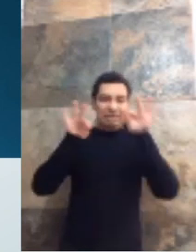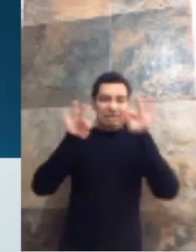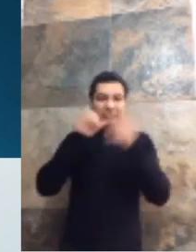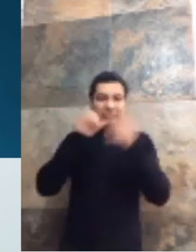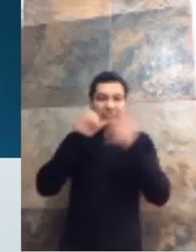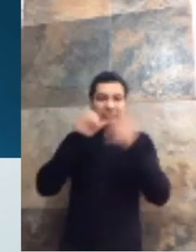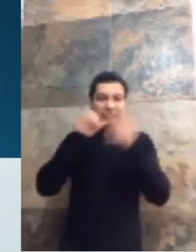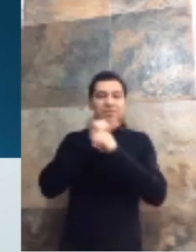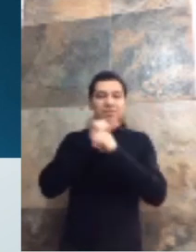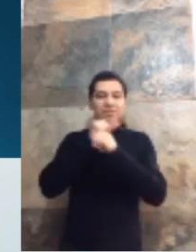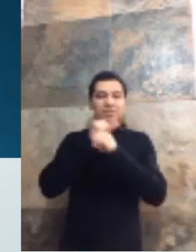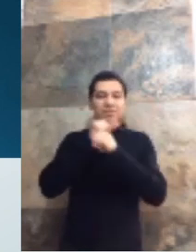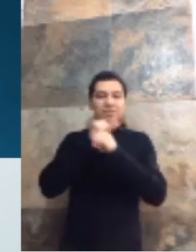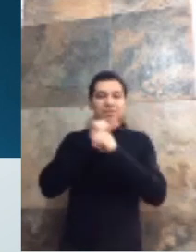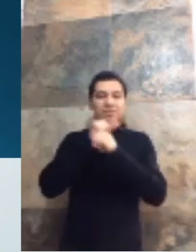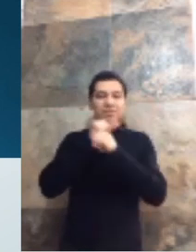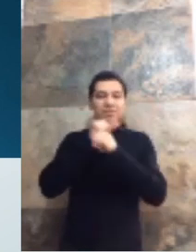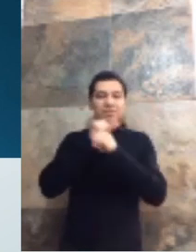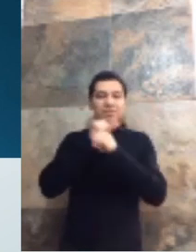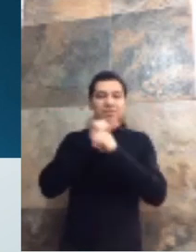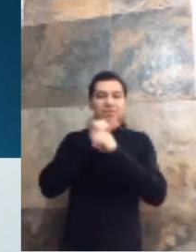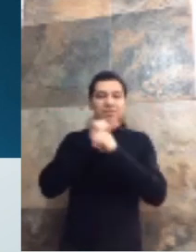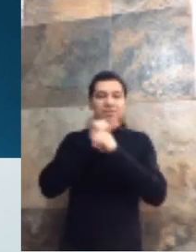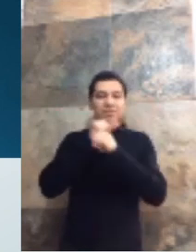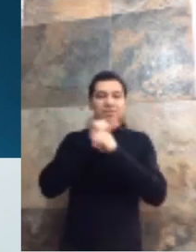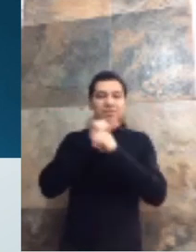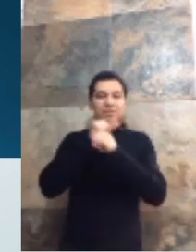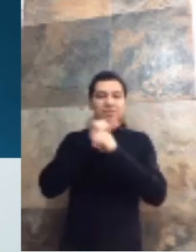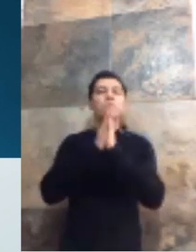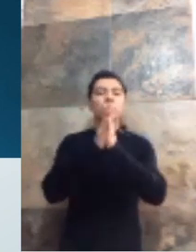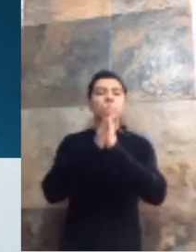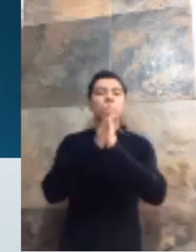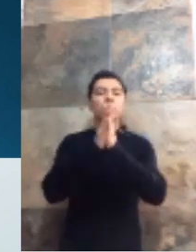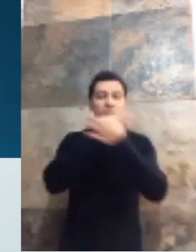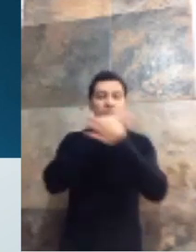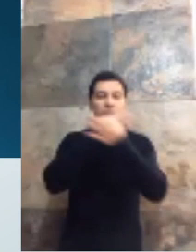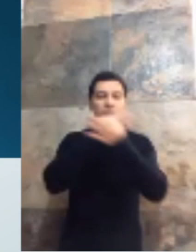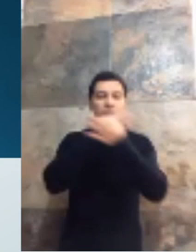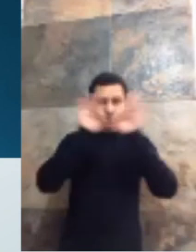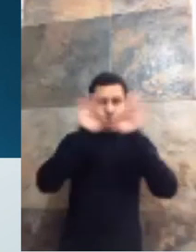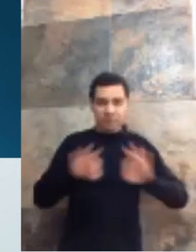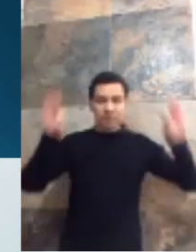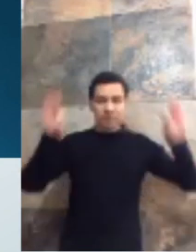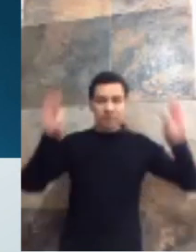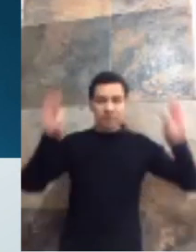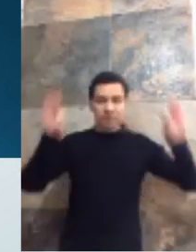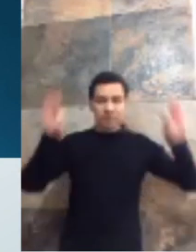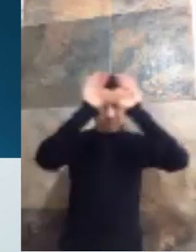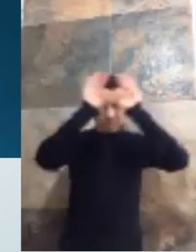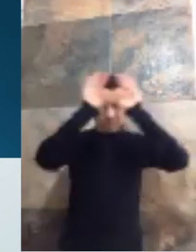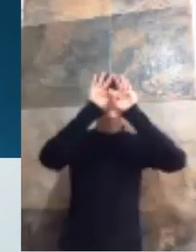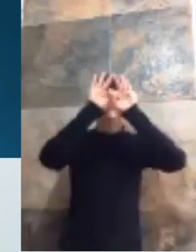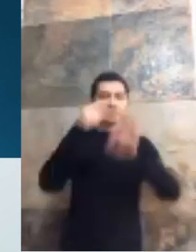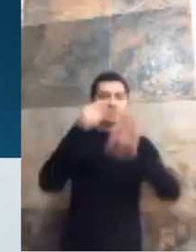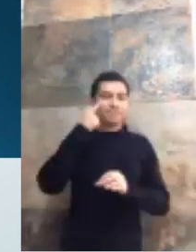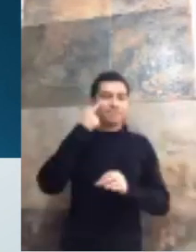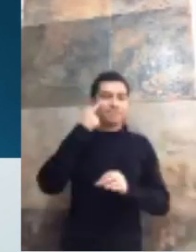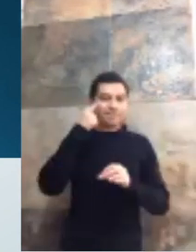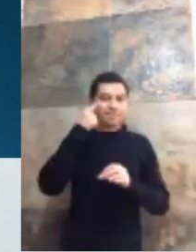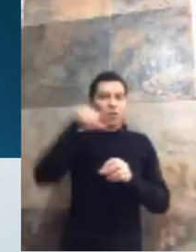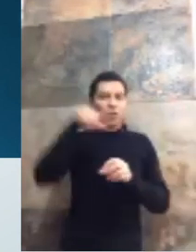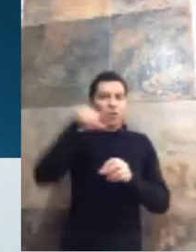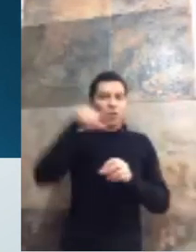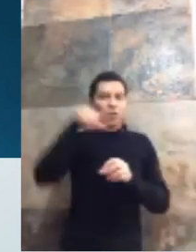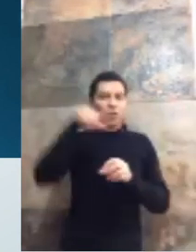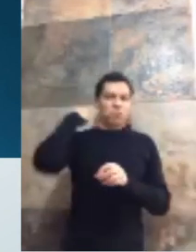diría, y esto es para que en verdad lo tomemos. Si se fijan, la naturaleza de la plática de hoy era hacer